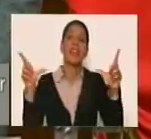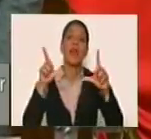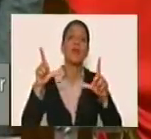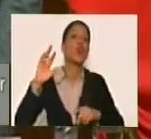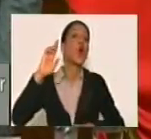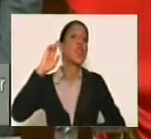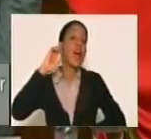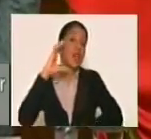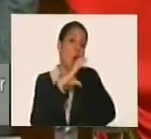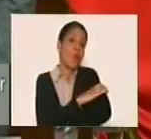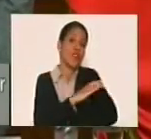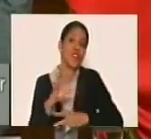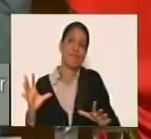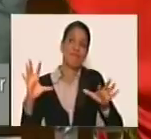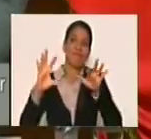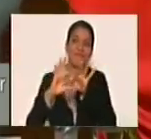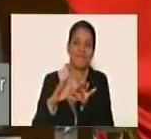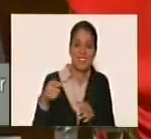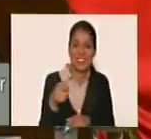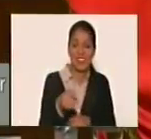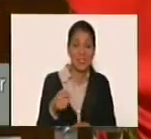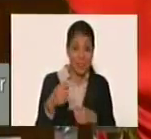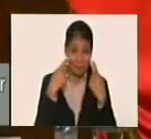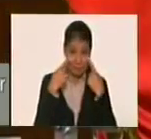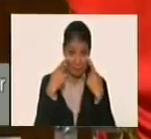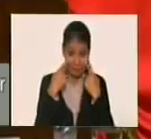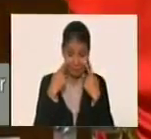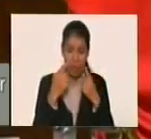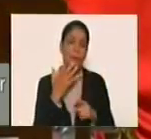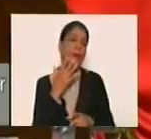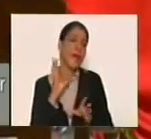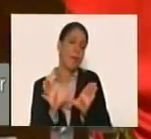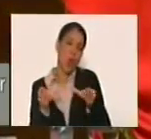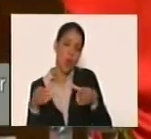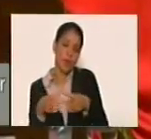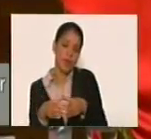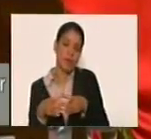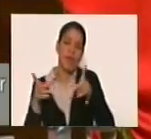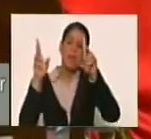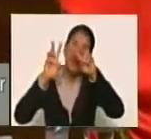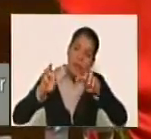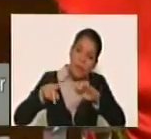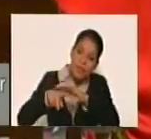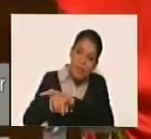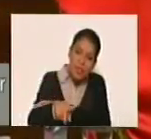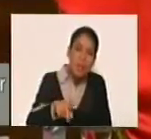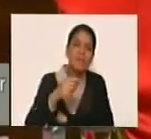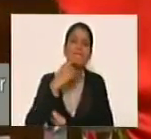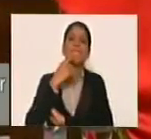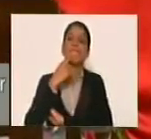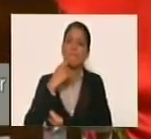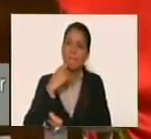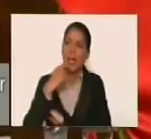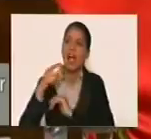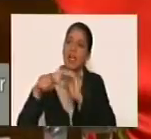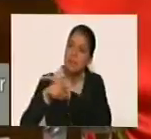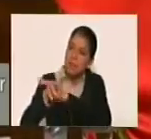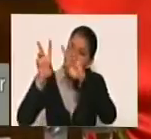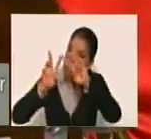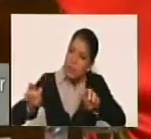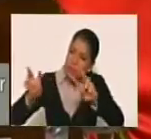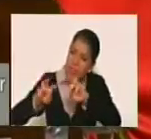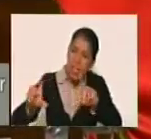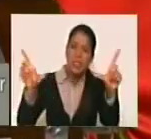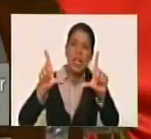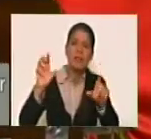comunicación. Sería bueno que un equipo estudioso establezca eso y lo pongamos en la mesa